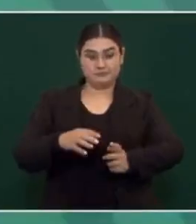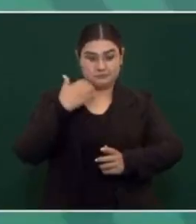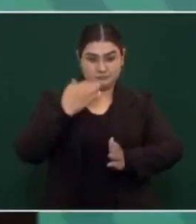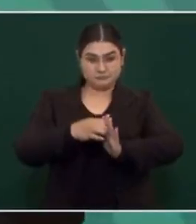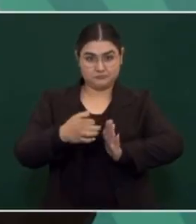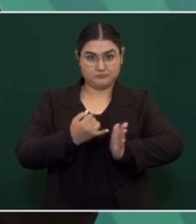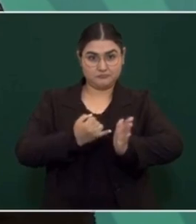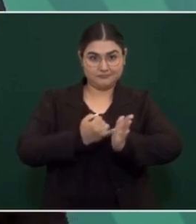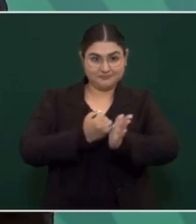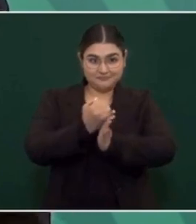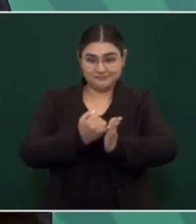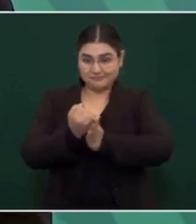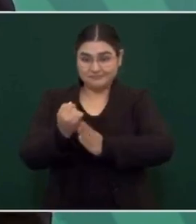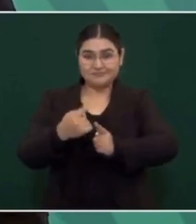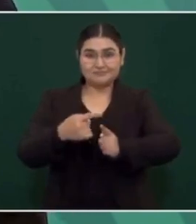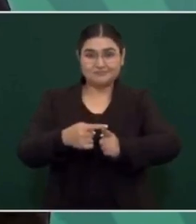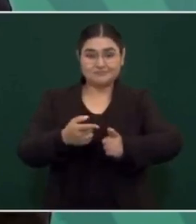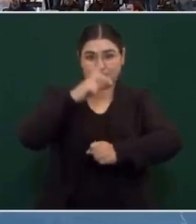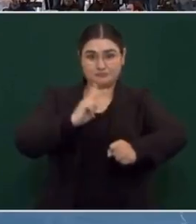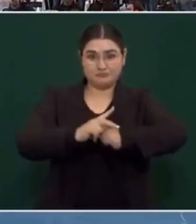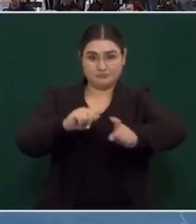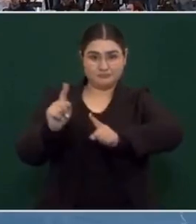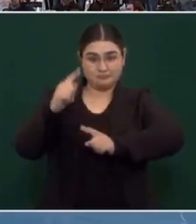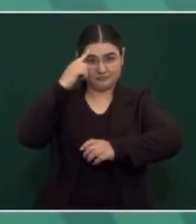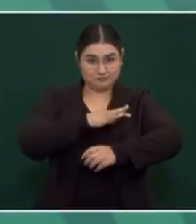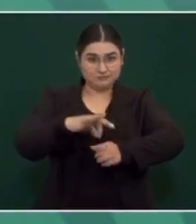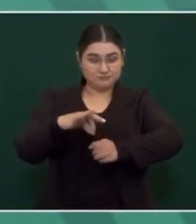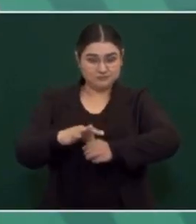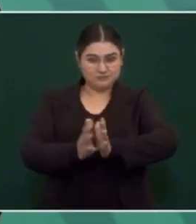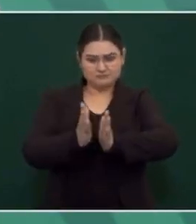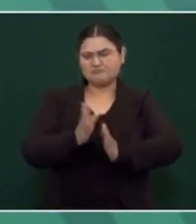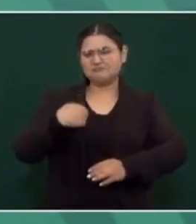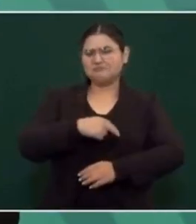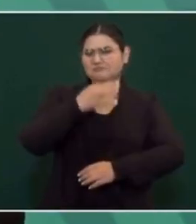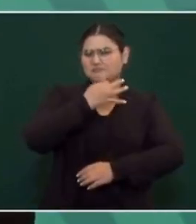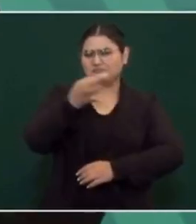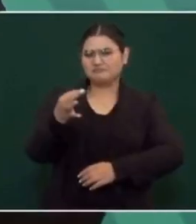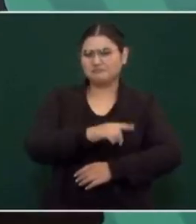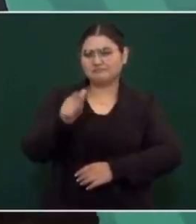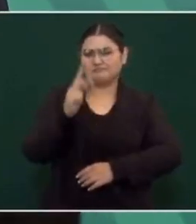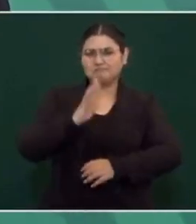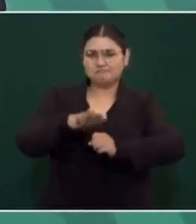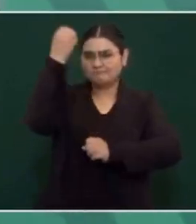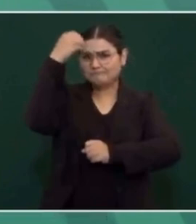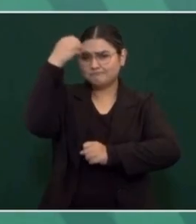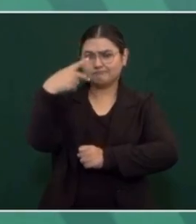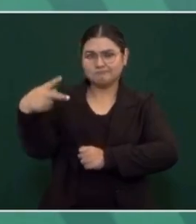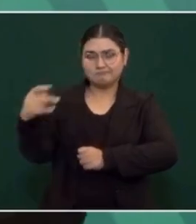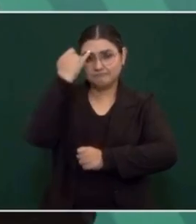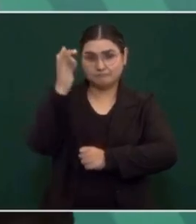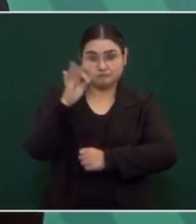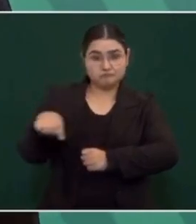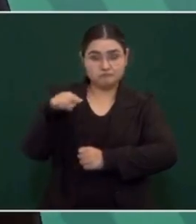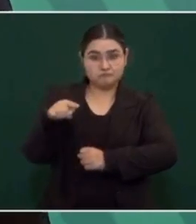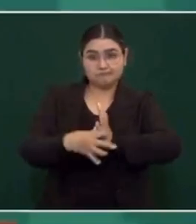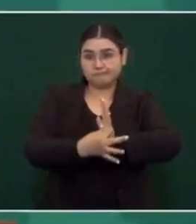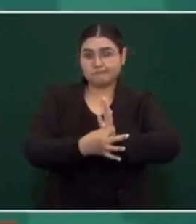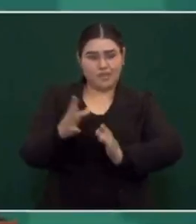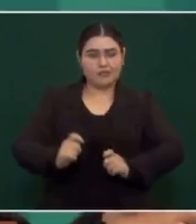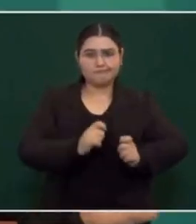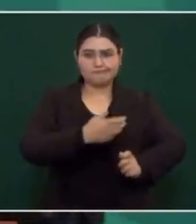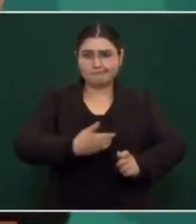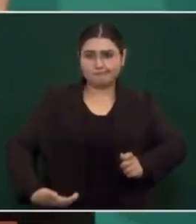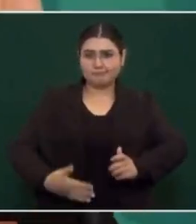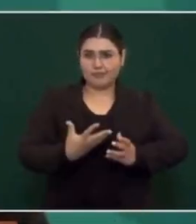decidan los miembros del Grupo de Río. Lo vamos a notificar, informar para ver cuál es la opinión que tiene. Si ellos dicen, entreguen la